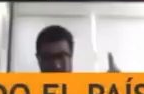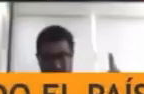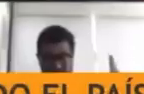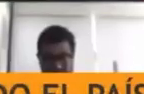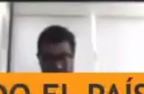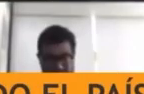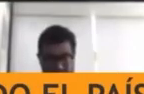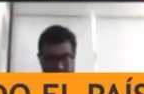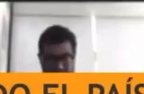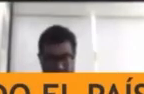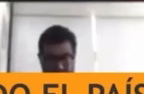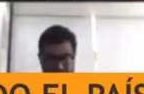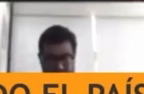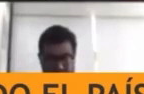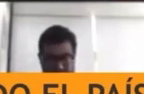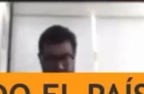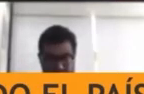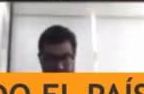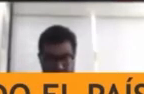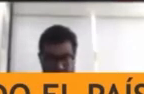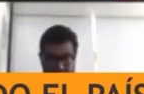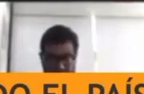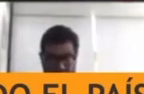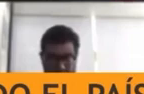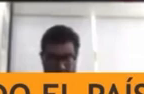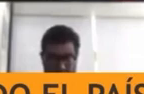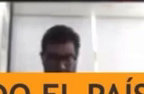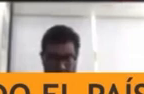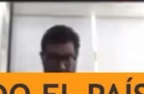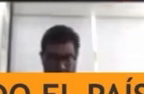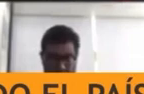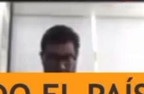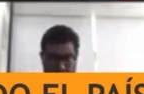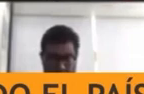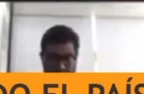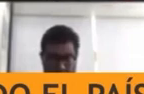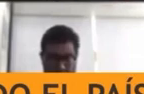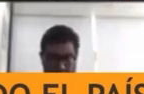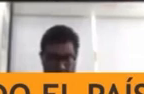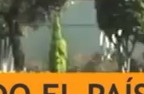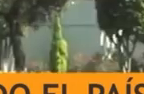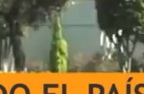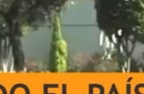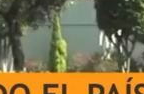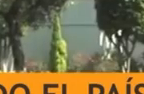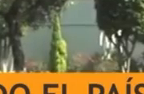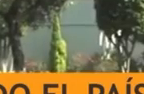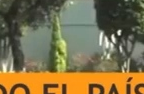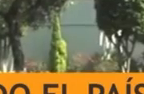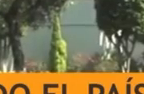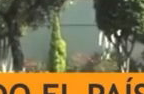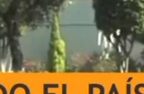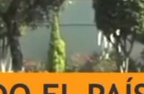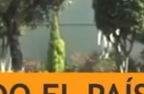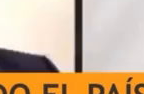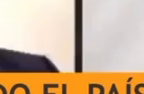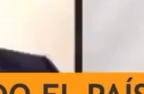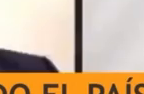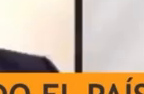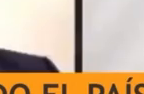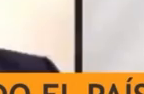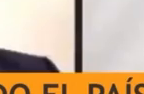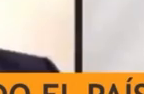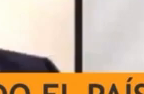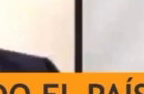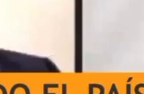nuevo león con samuel garcía 2 que realmente a raíz de que este bloque opositor